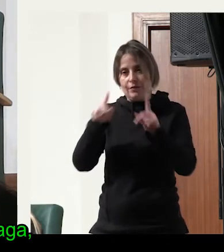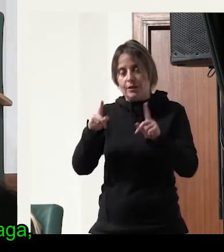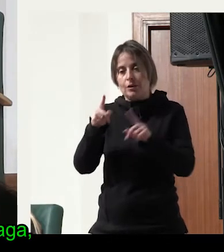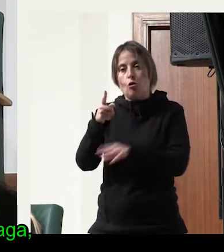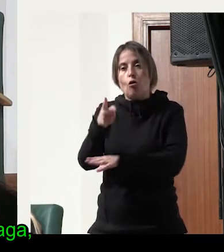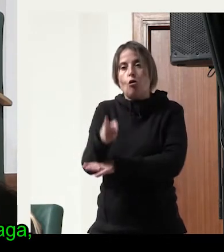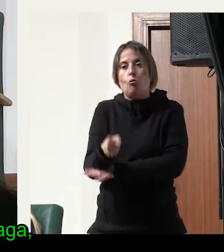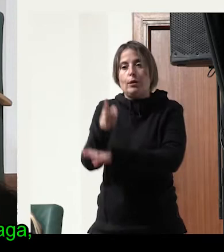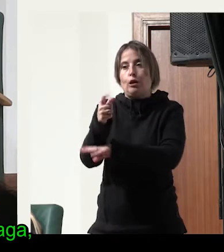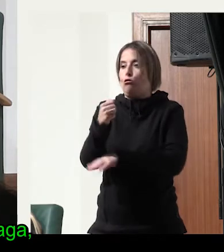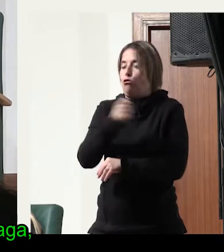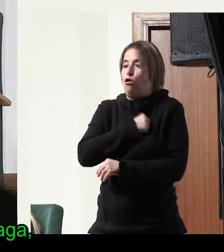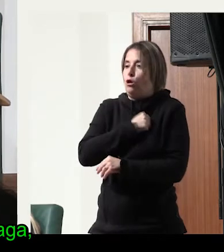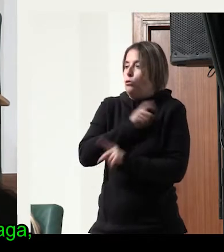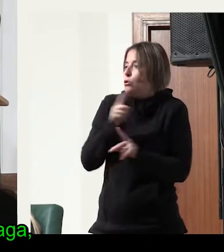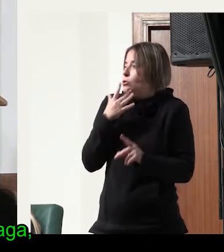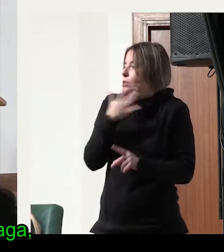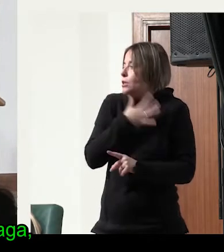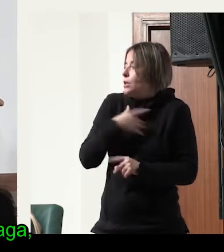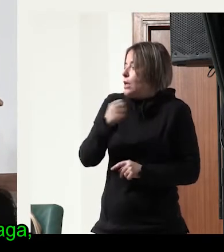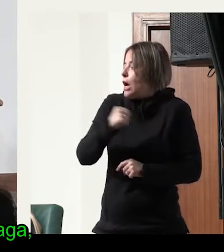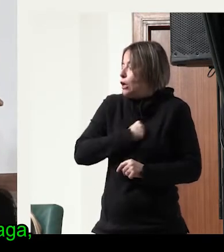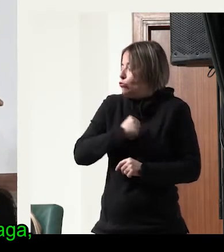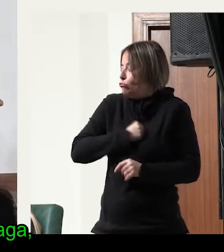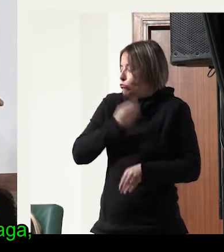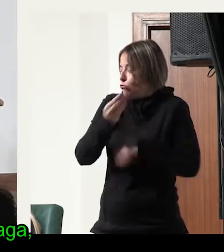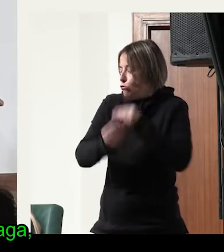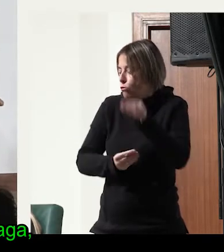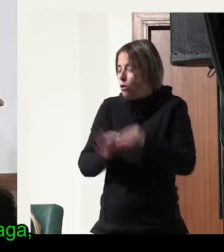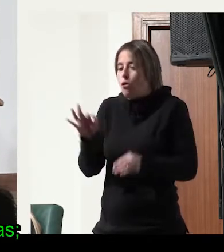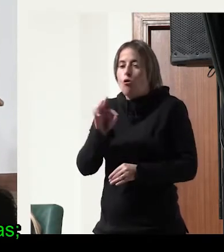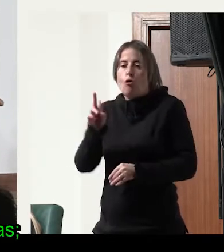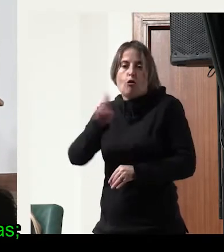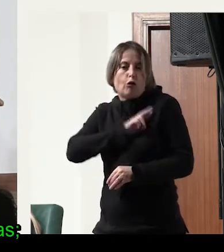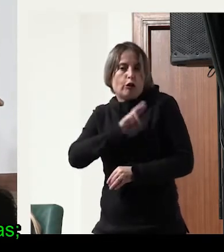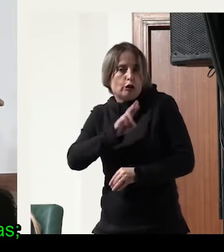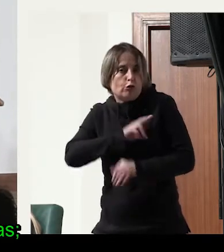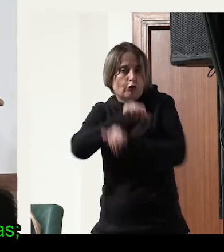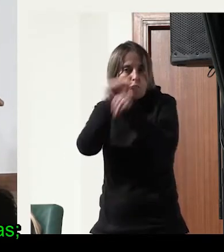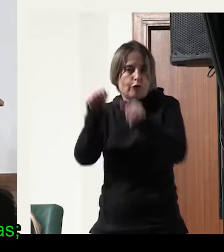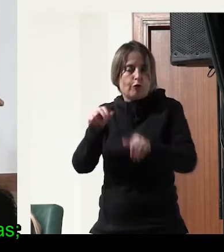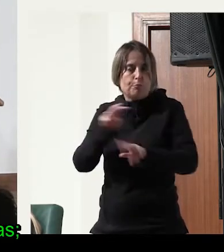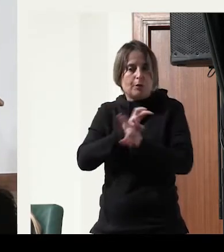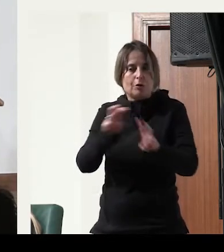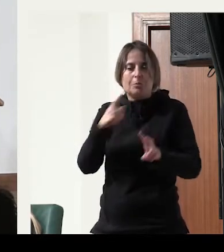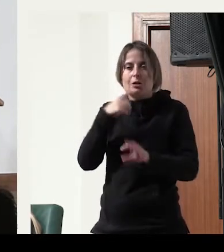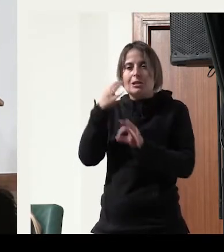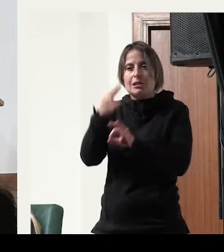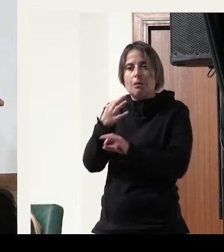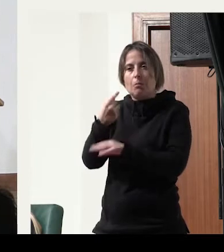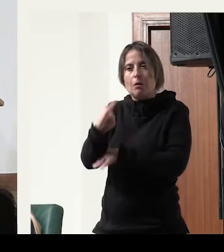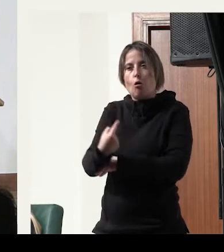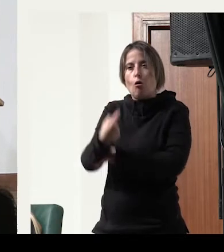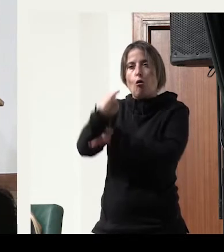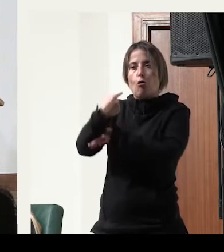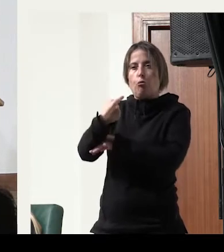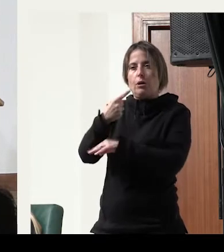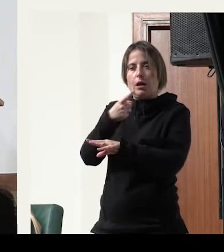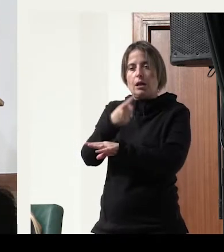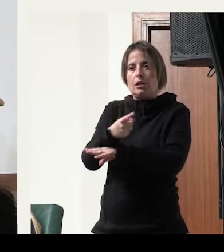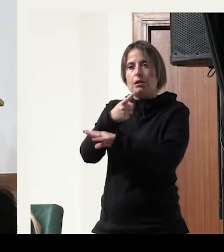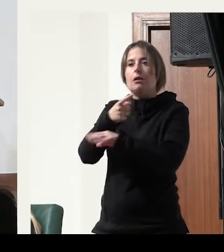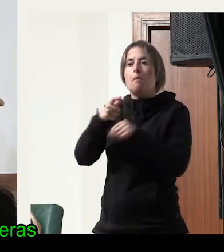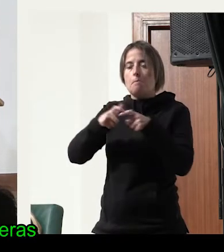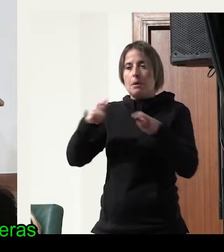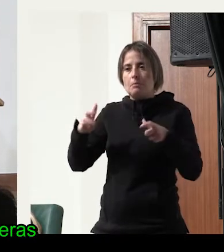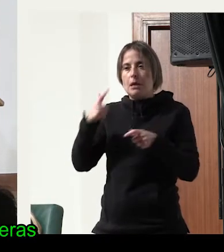católicos, quien quiera hacer rituales católicos que lo haga, o rituales religiosos de otra manera, pero que no estemos obligadas, ¿no?, y cada vez hacemos más ese tipo de